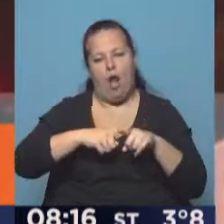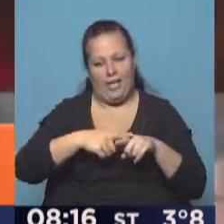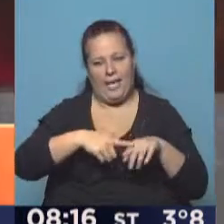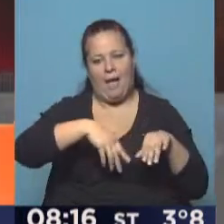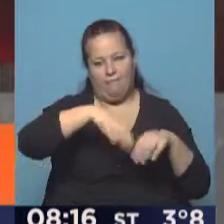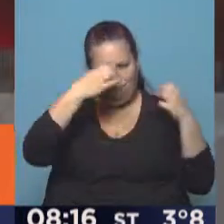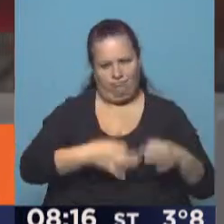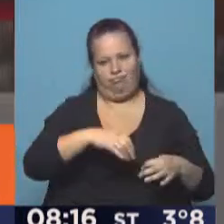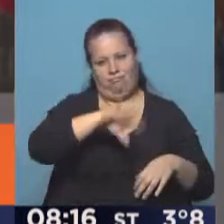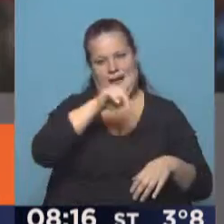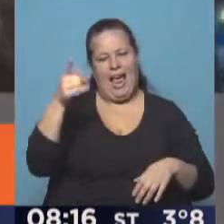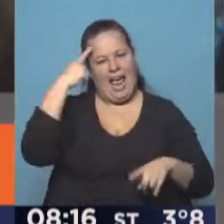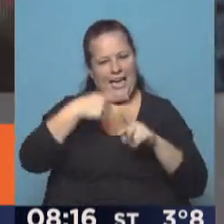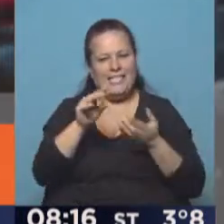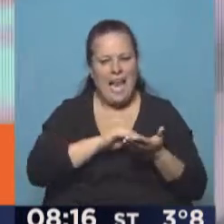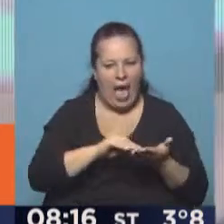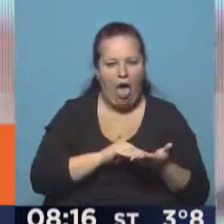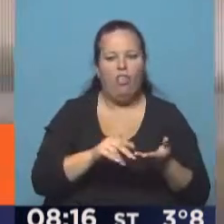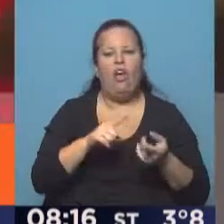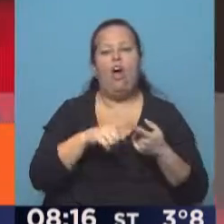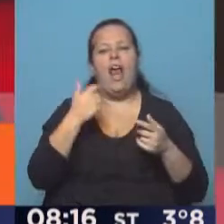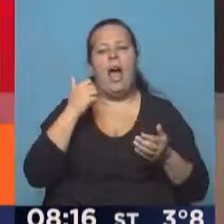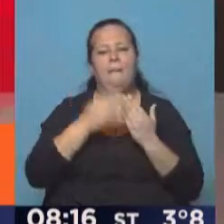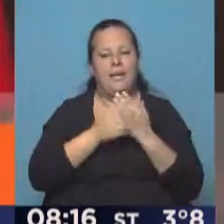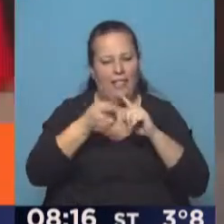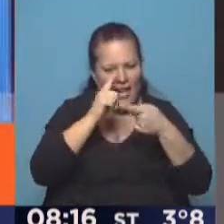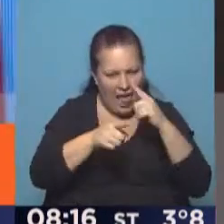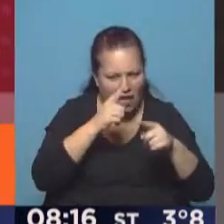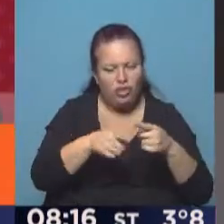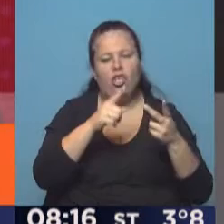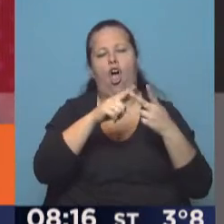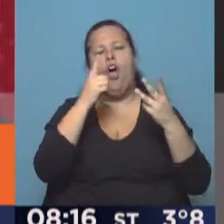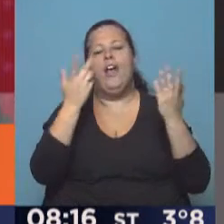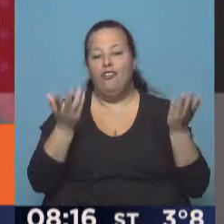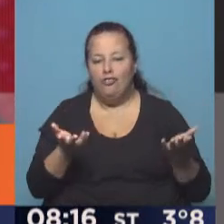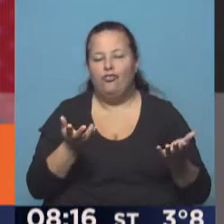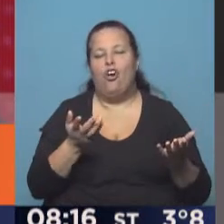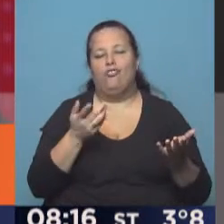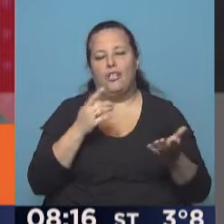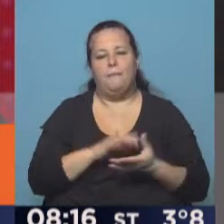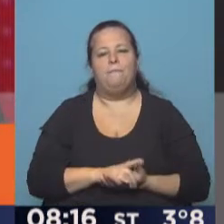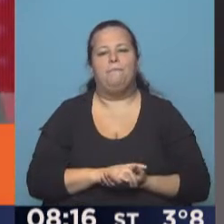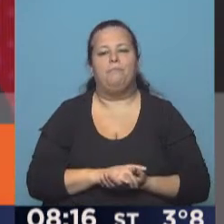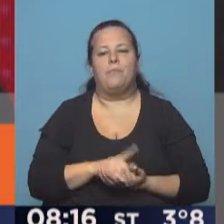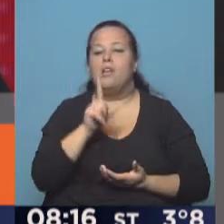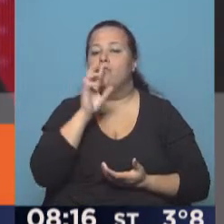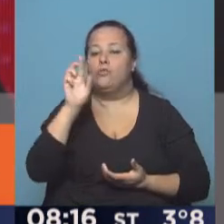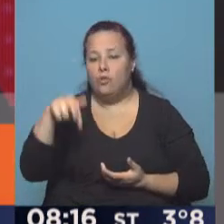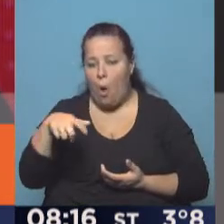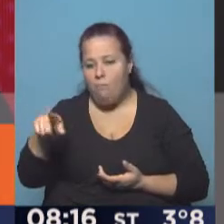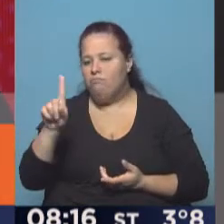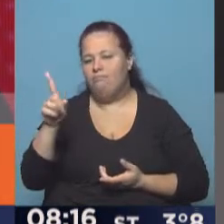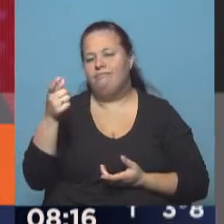más definitiva, fue senadora también, en la Cancillería. Entonces, Trump naturalmente